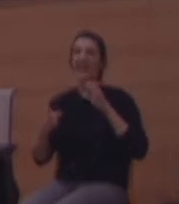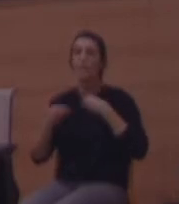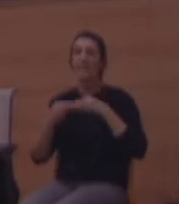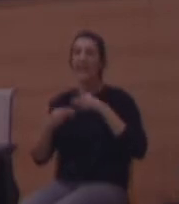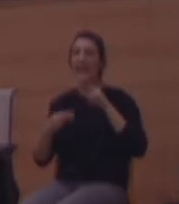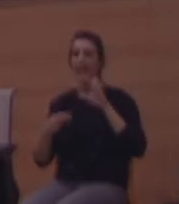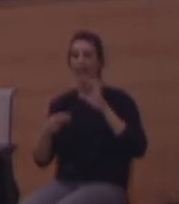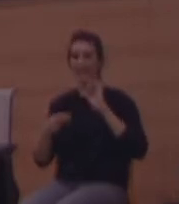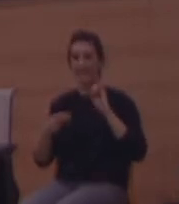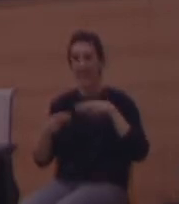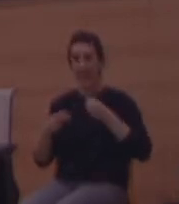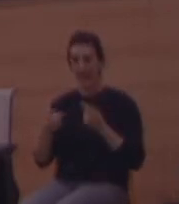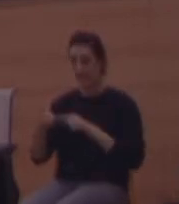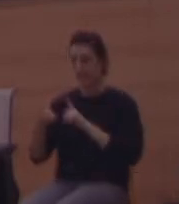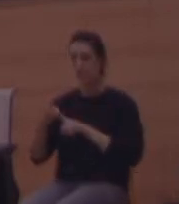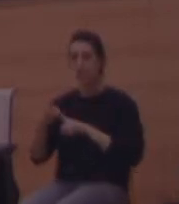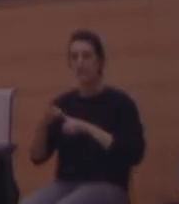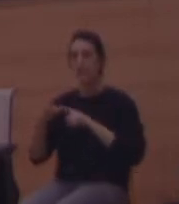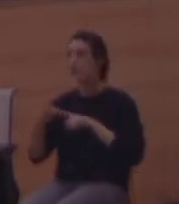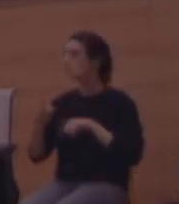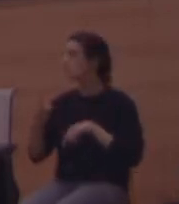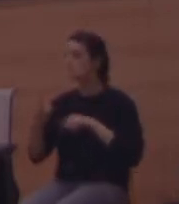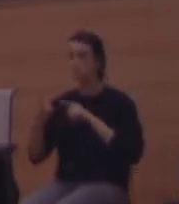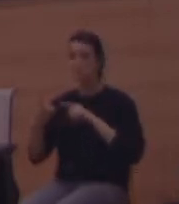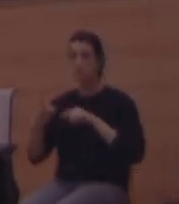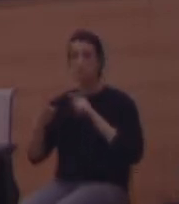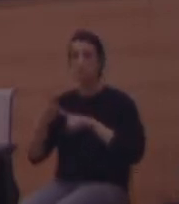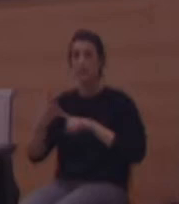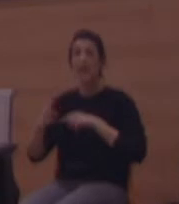prefabricadas, la Removable Cast Walker y